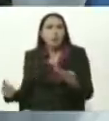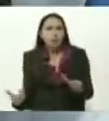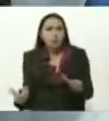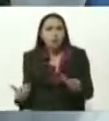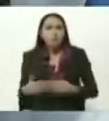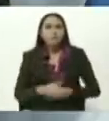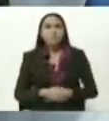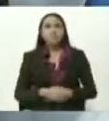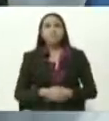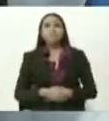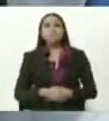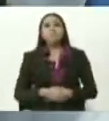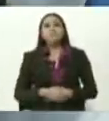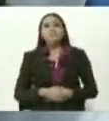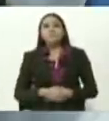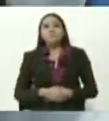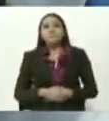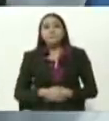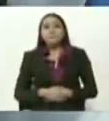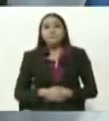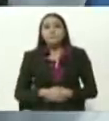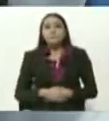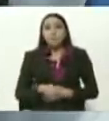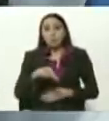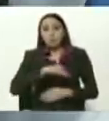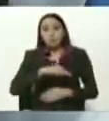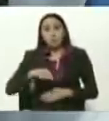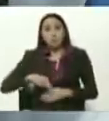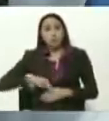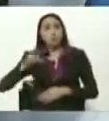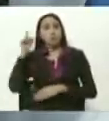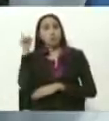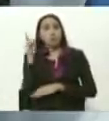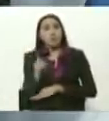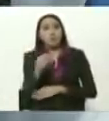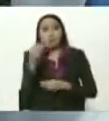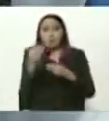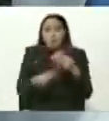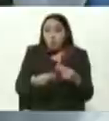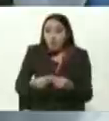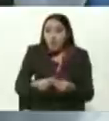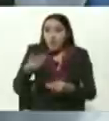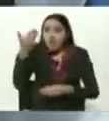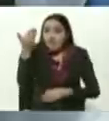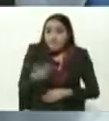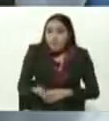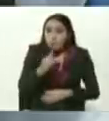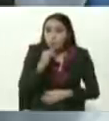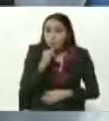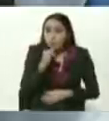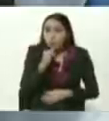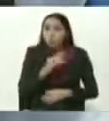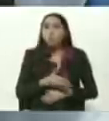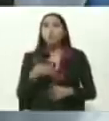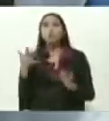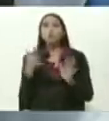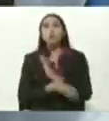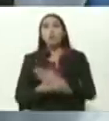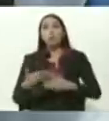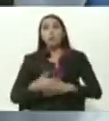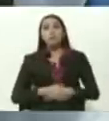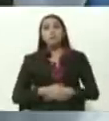En tal sentido, pues, nosotros debemos destacar que lo que